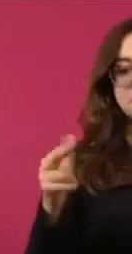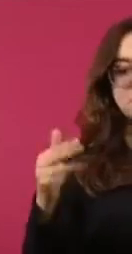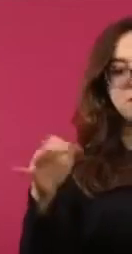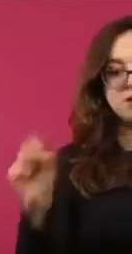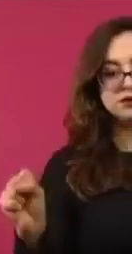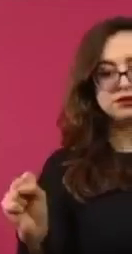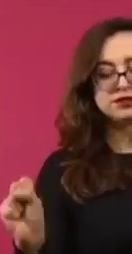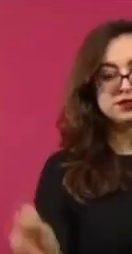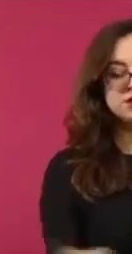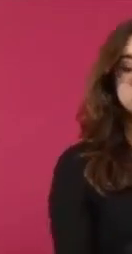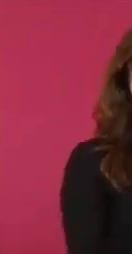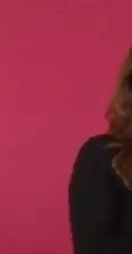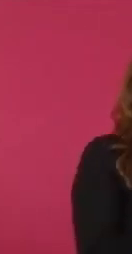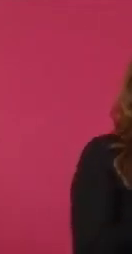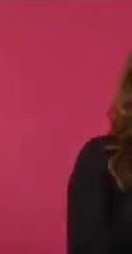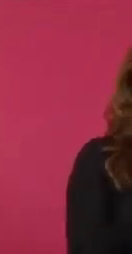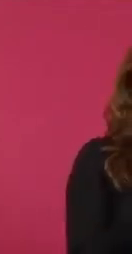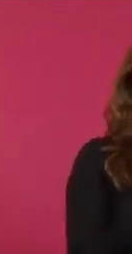sí sabemos de dónde.